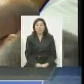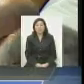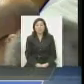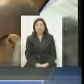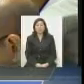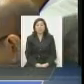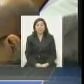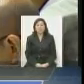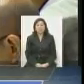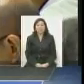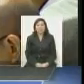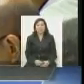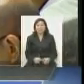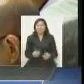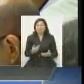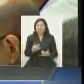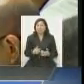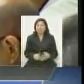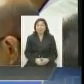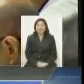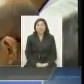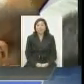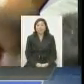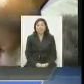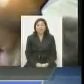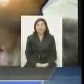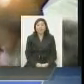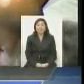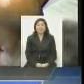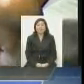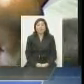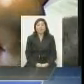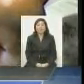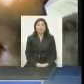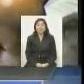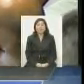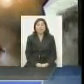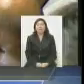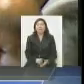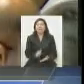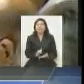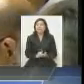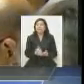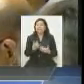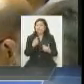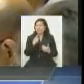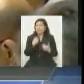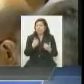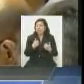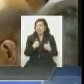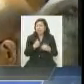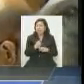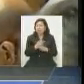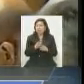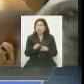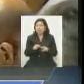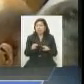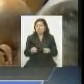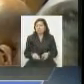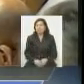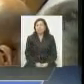lesa humanidad. Claro, voy a terminar, presidente, permítame. Yo creo, presidente, que se debe formar una